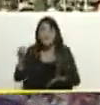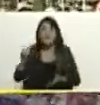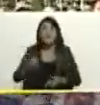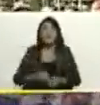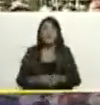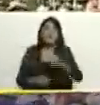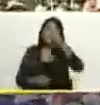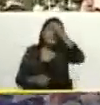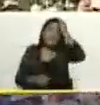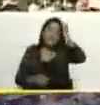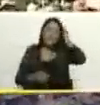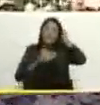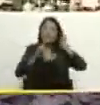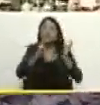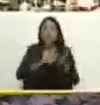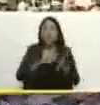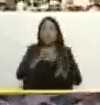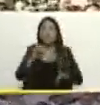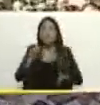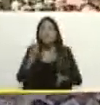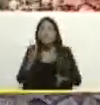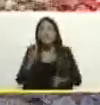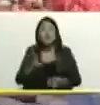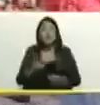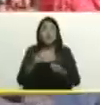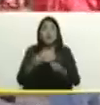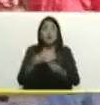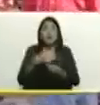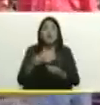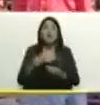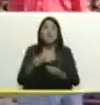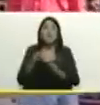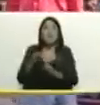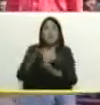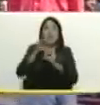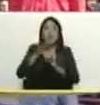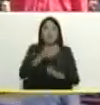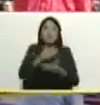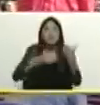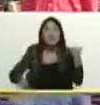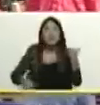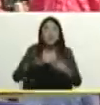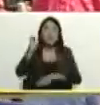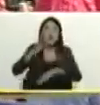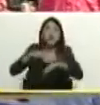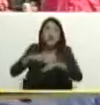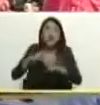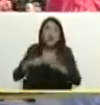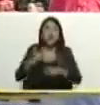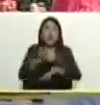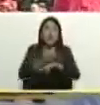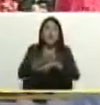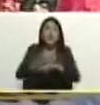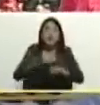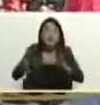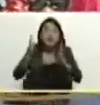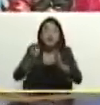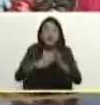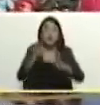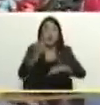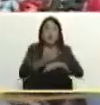El megaproceso electoral para elegir presidente, Asamblea Nacional, gobernaciones, alcaldías.